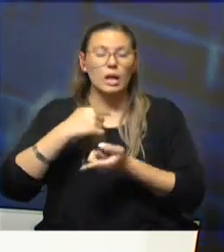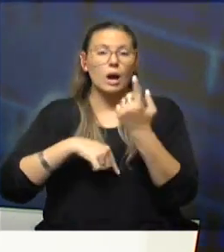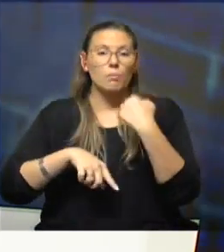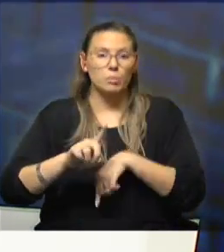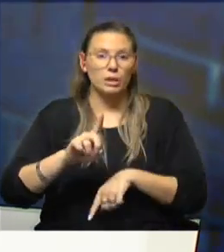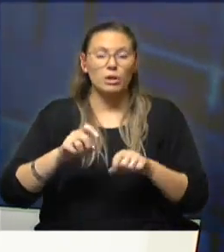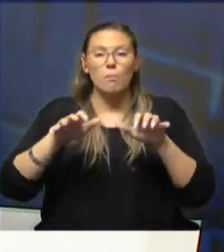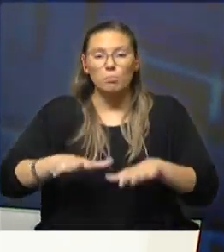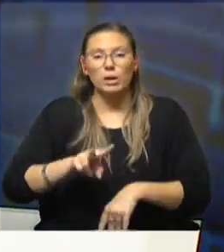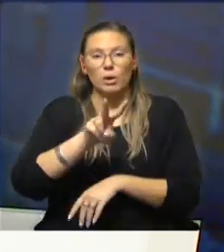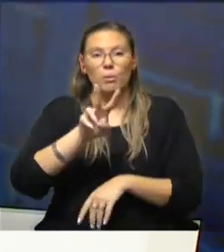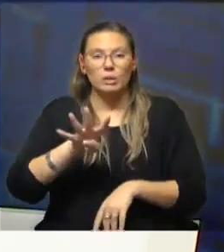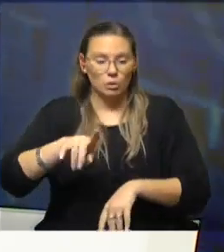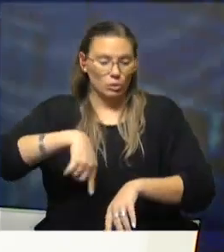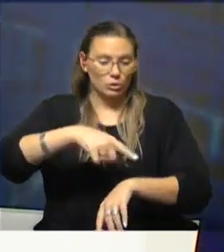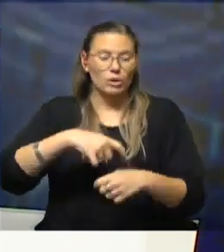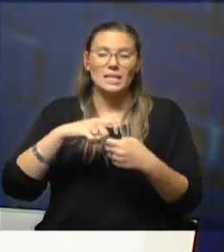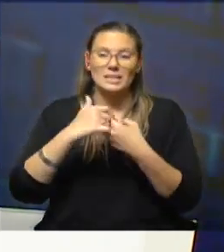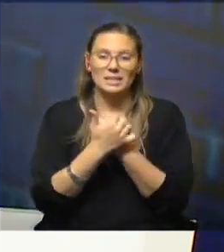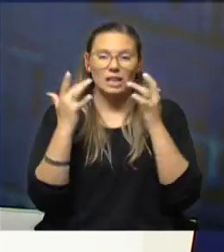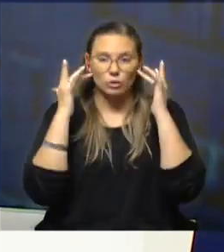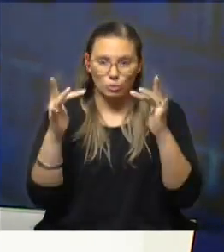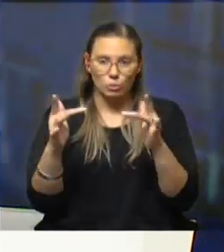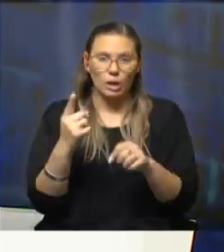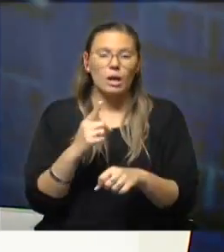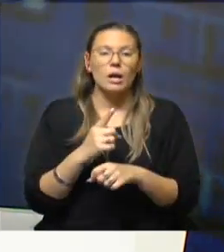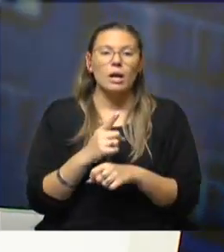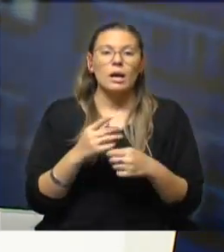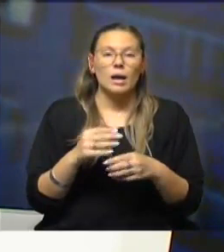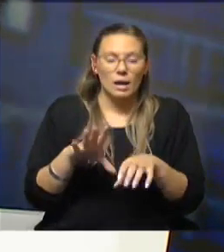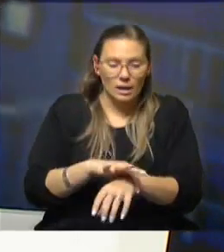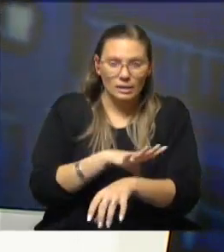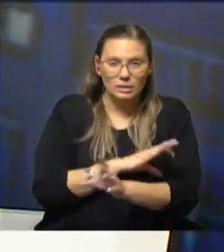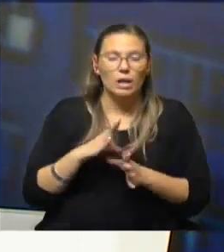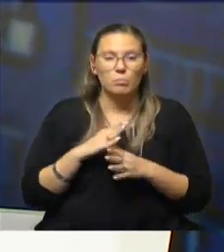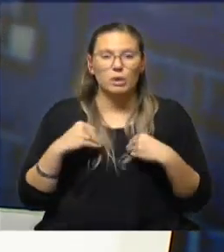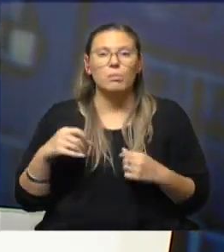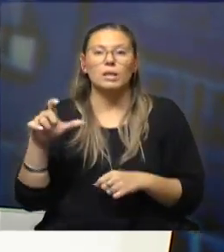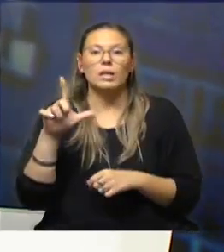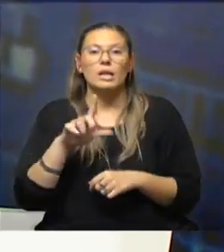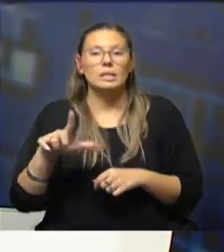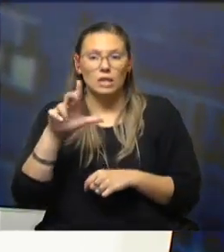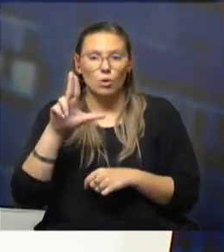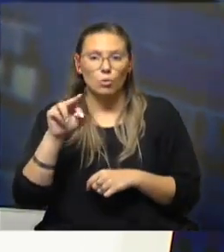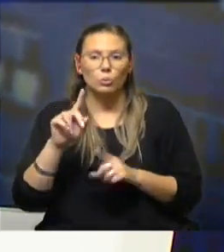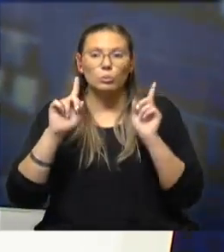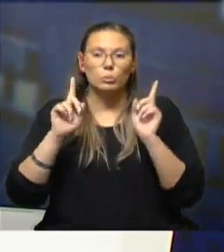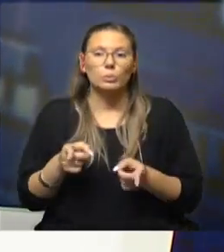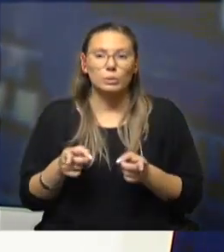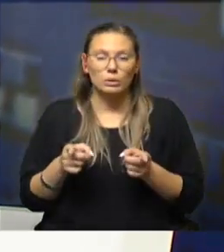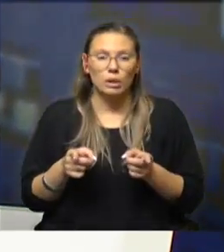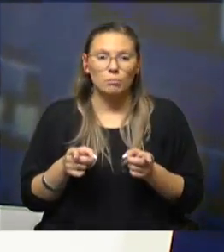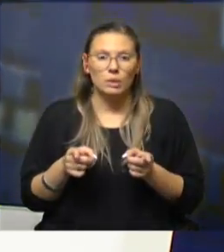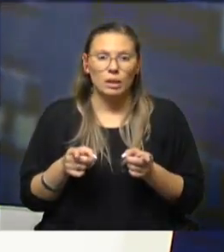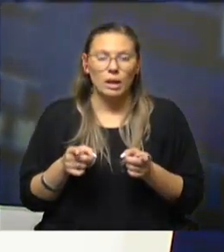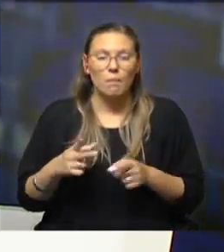paro de 24 horas de los sindicatos de la enseñanza. Inicial y primaria, secundaria, UTU y también de la